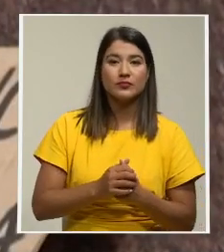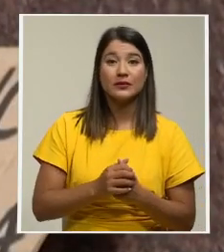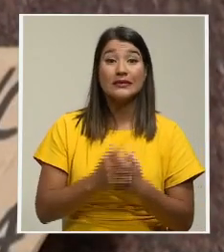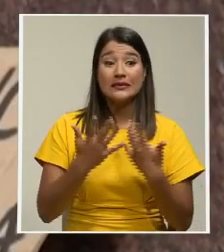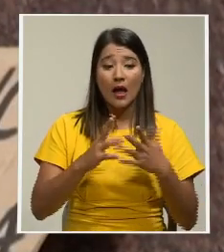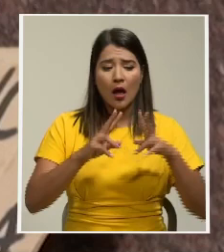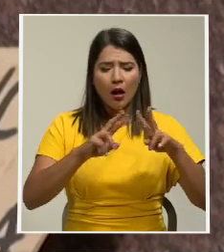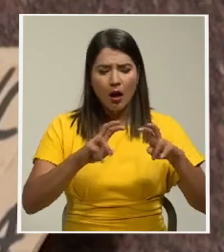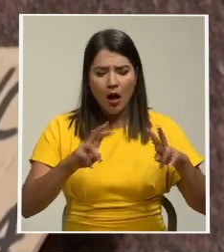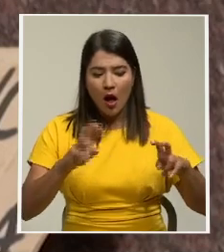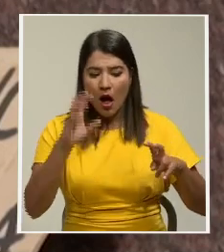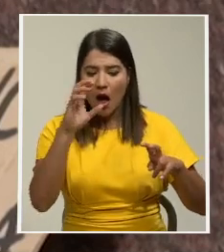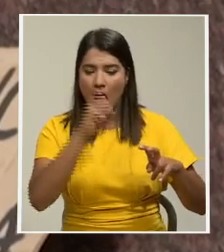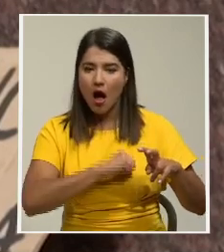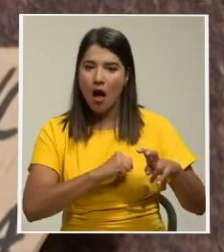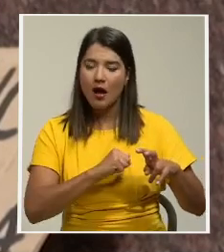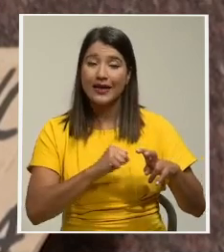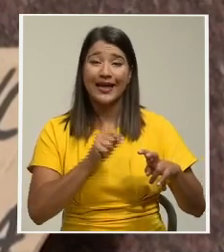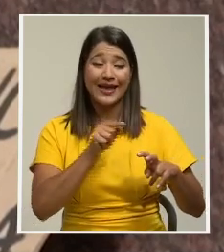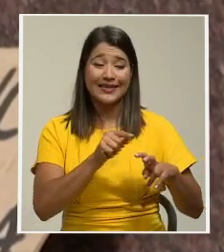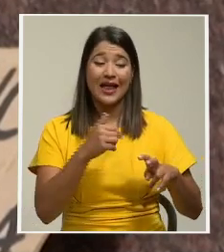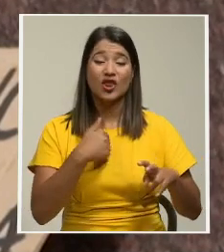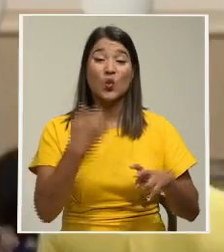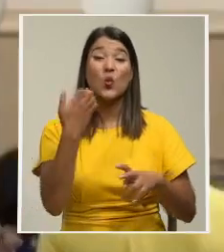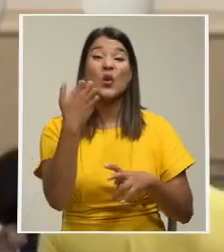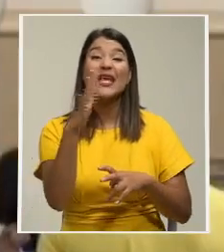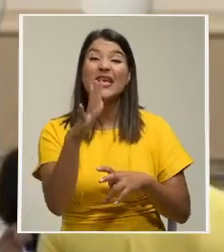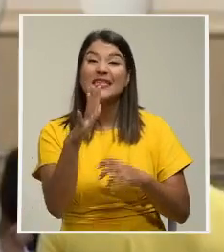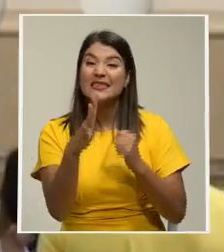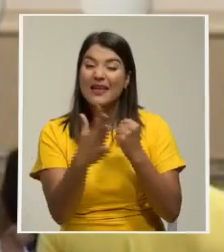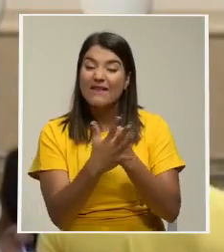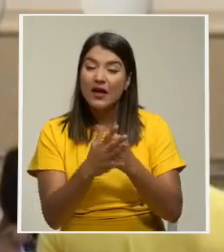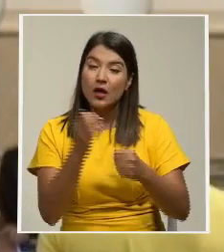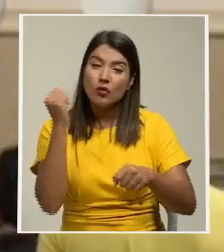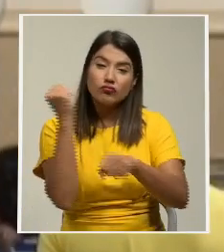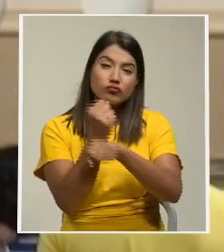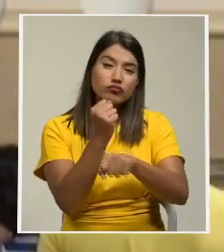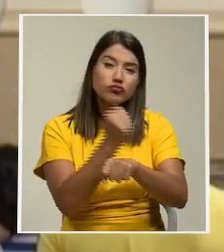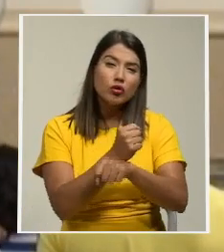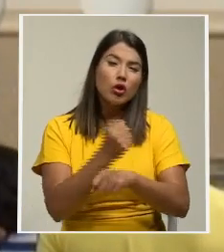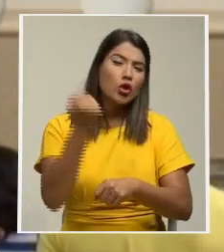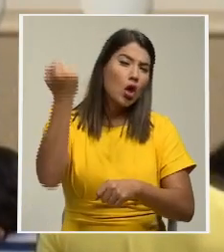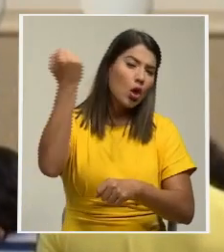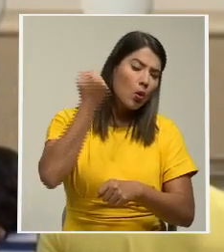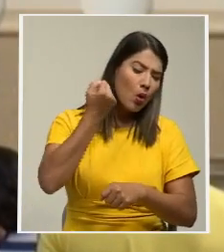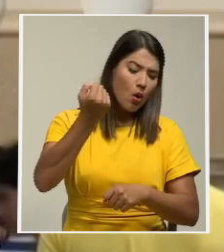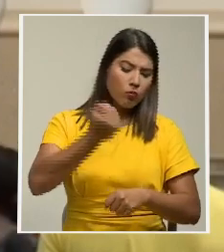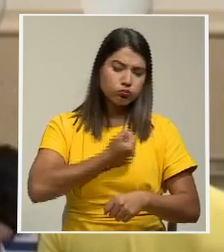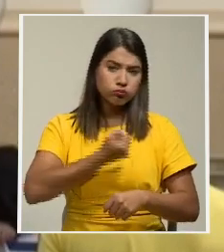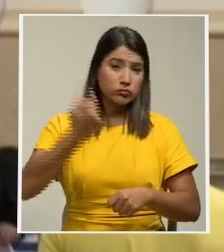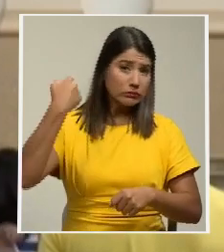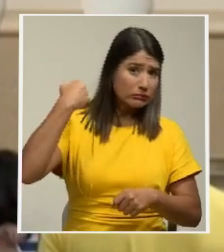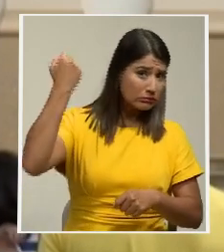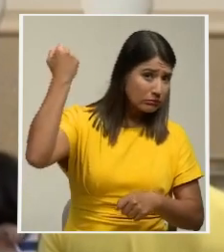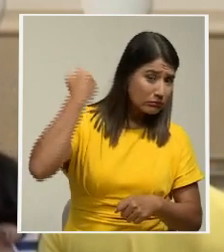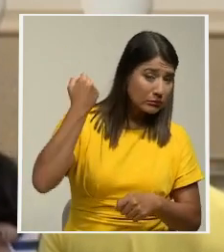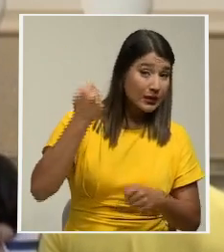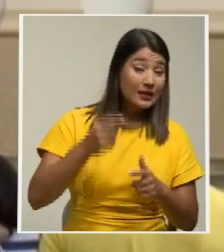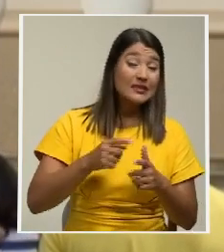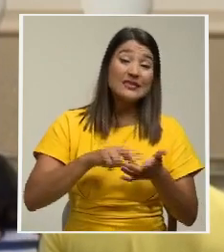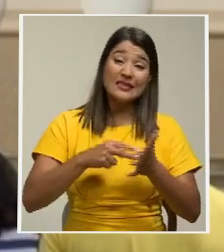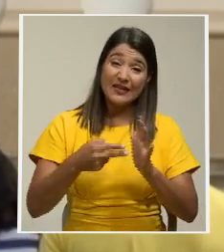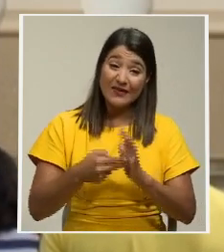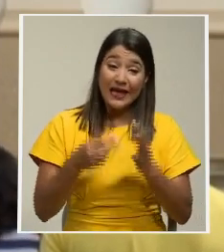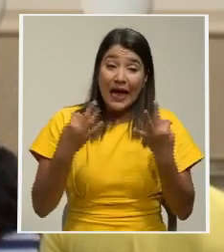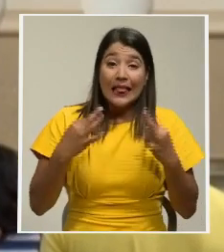autopsia reveló que la joven recibió al menos 15 puñaladas en el torso, el cuello y la espalda, por lo que se presume que intentó escapar